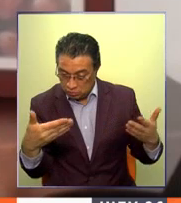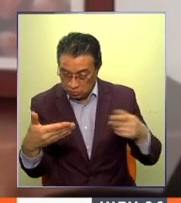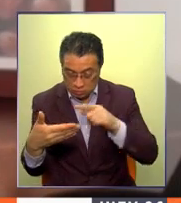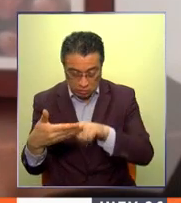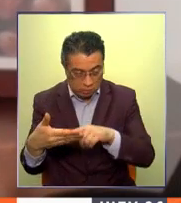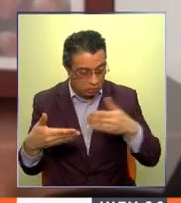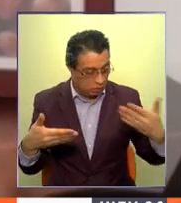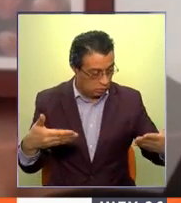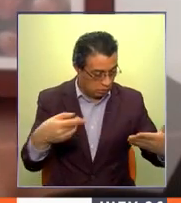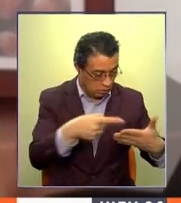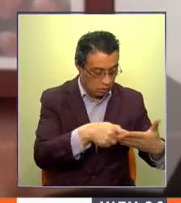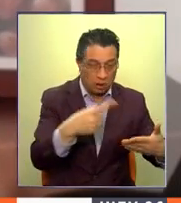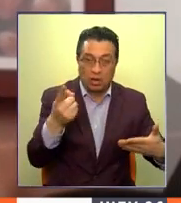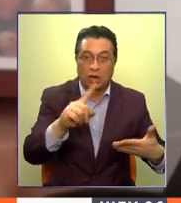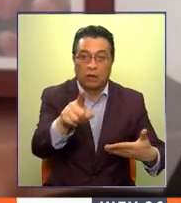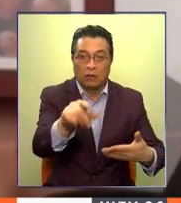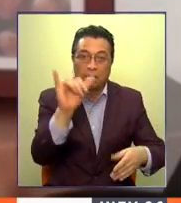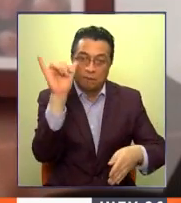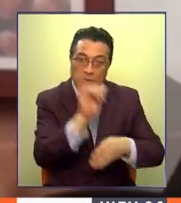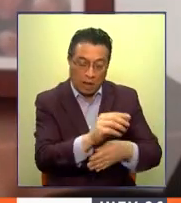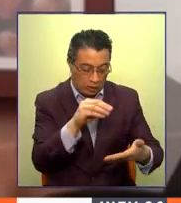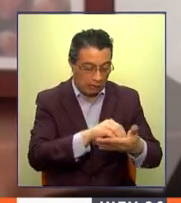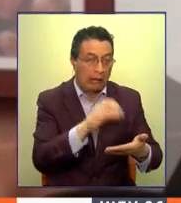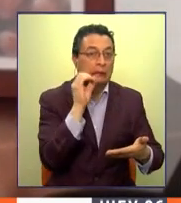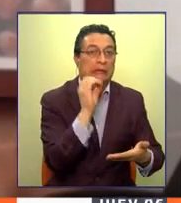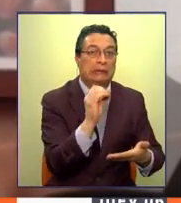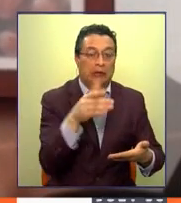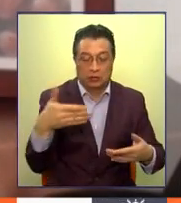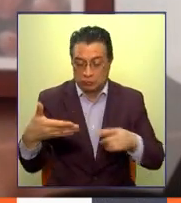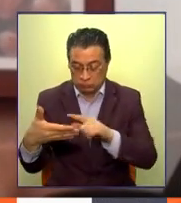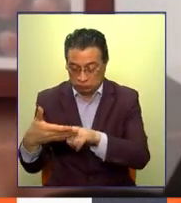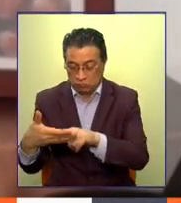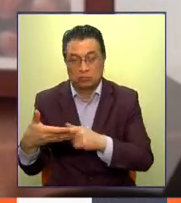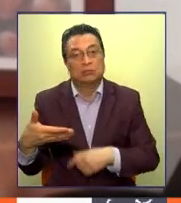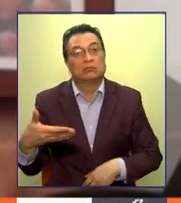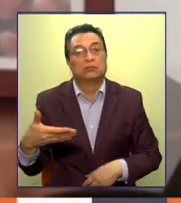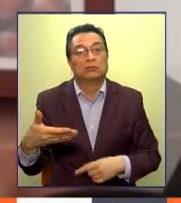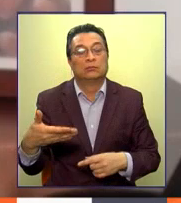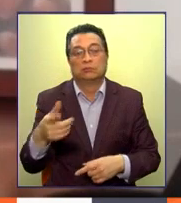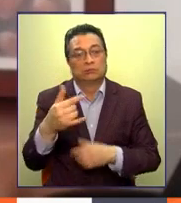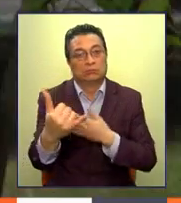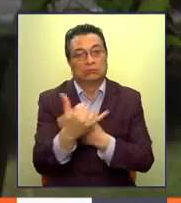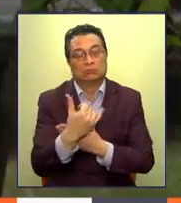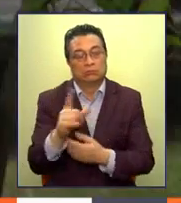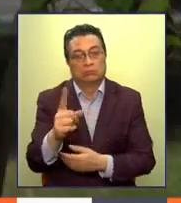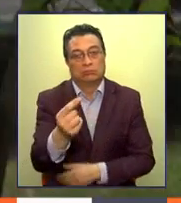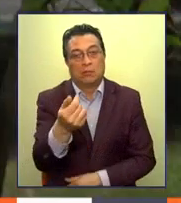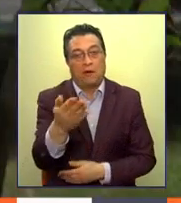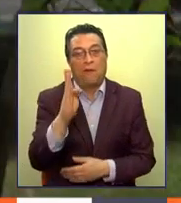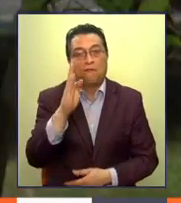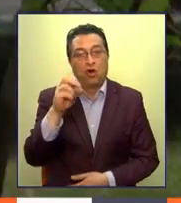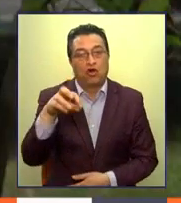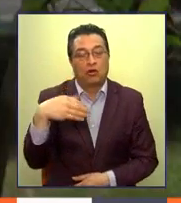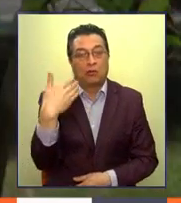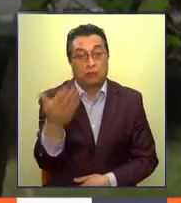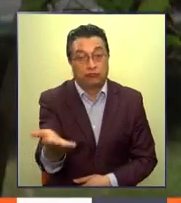diferencia y efectivamente no correspondía a este bono, lo que va a tener que hacer es que en ese minuto va a tener que devolver el bono. Le vamos a pedir